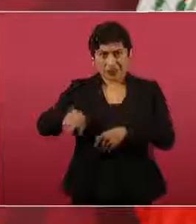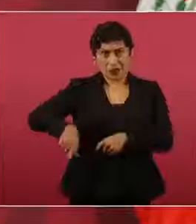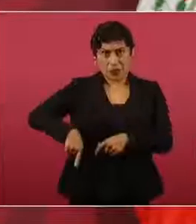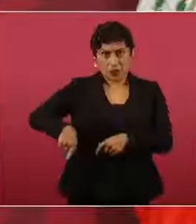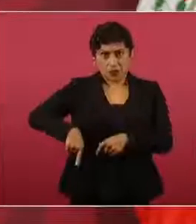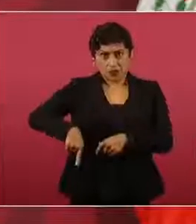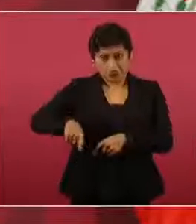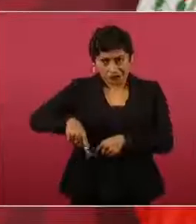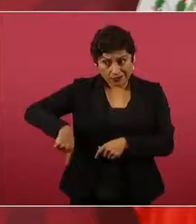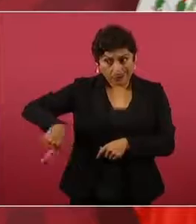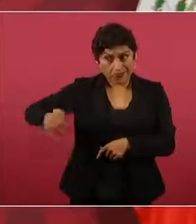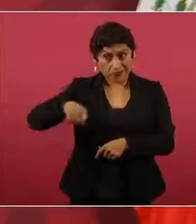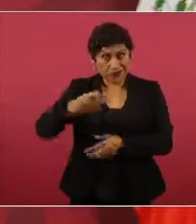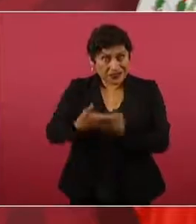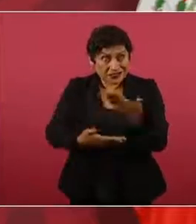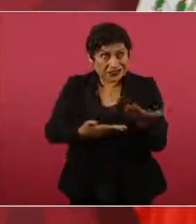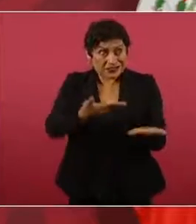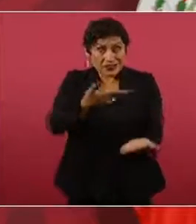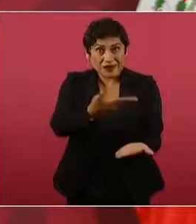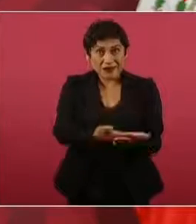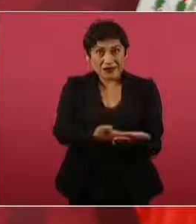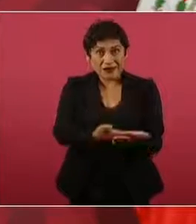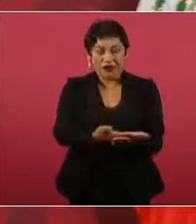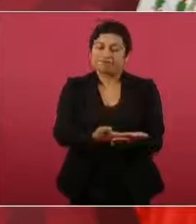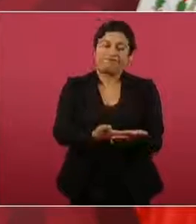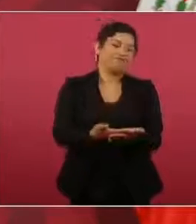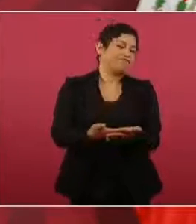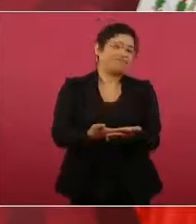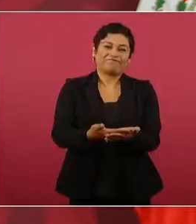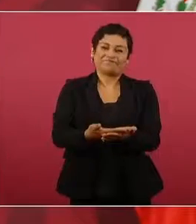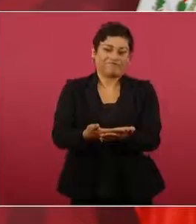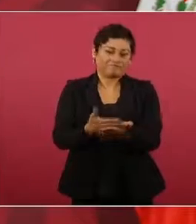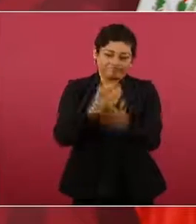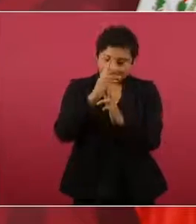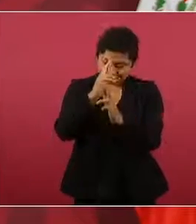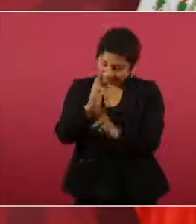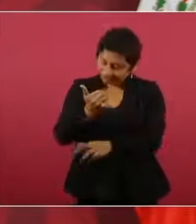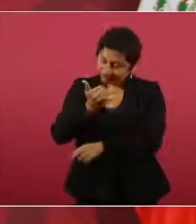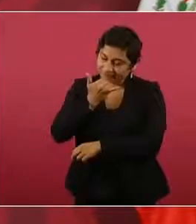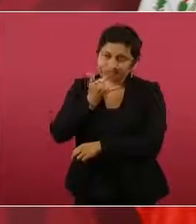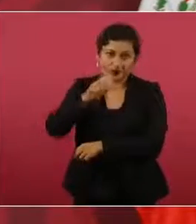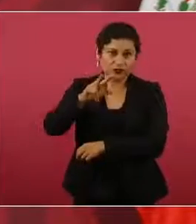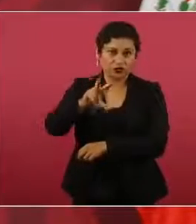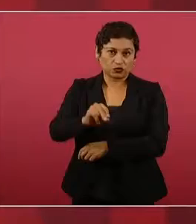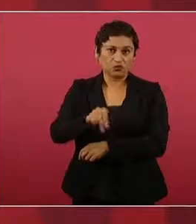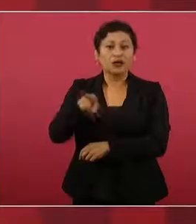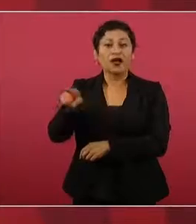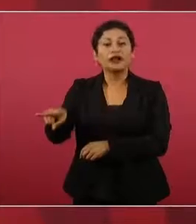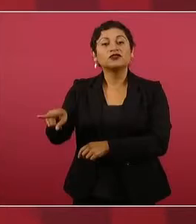era gente que llegaba a sacar provecho en lo personal.